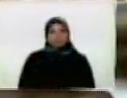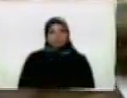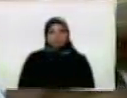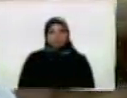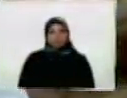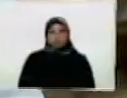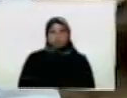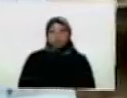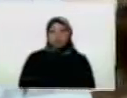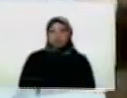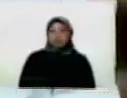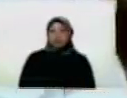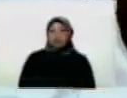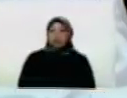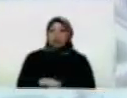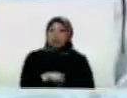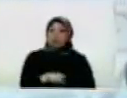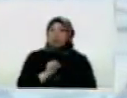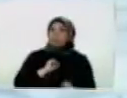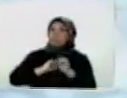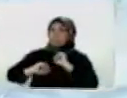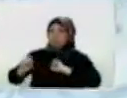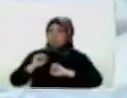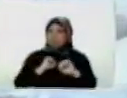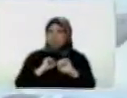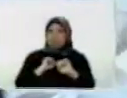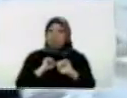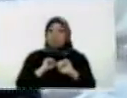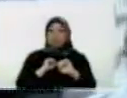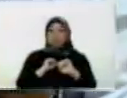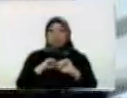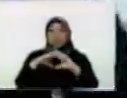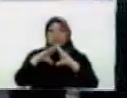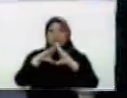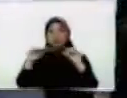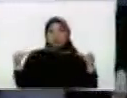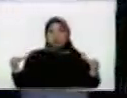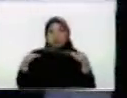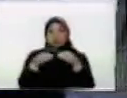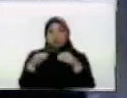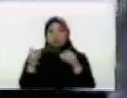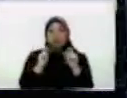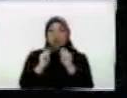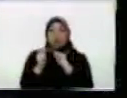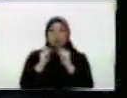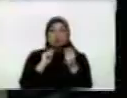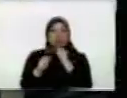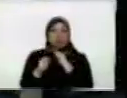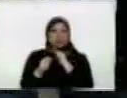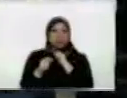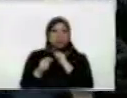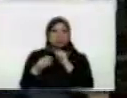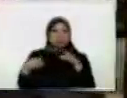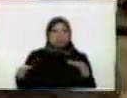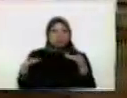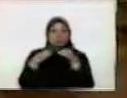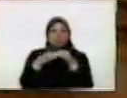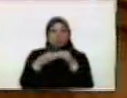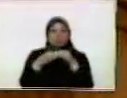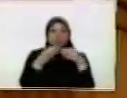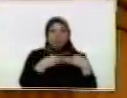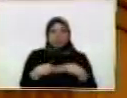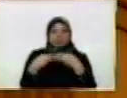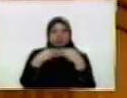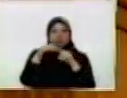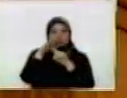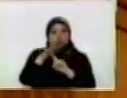Movimiento que dentro de todo este poder de control que tenía el imperio, pero también el